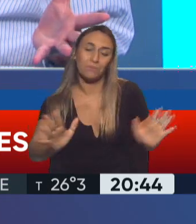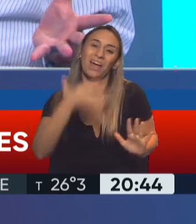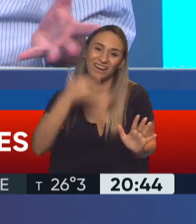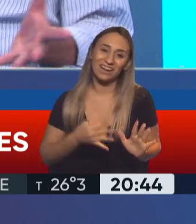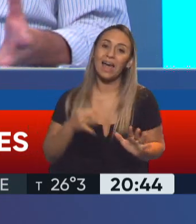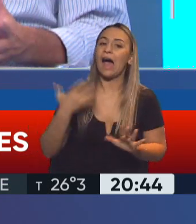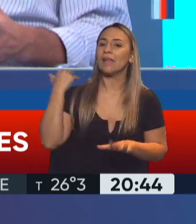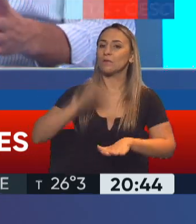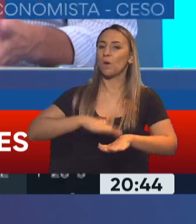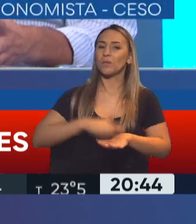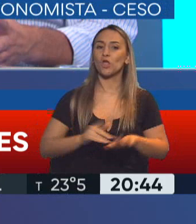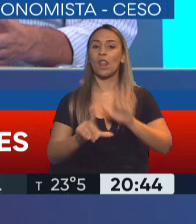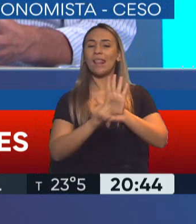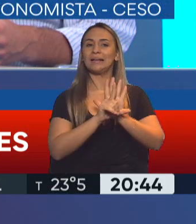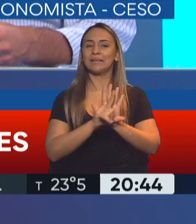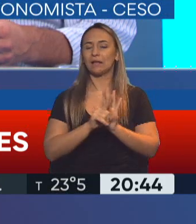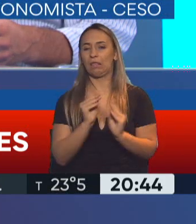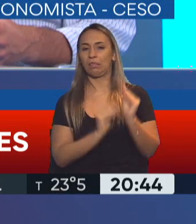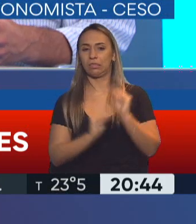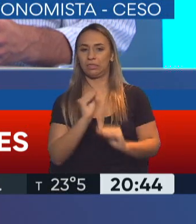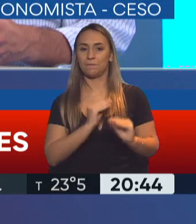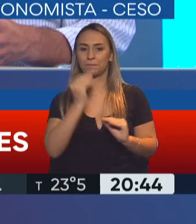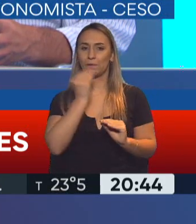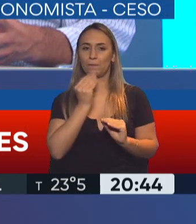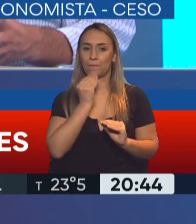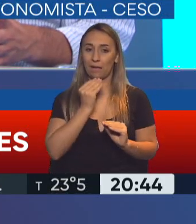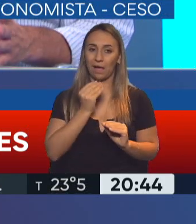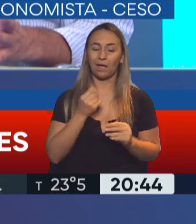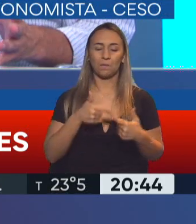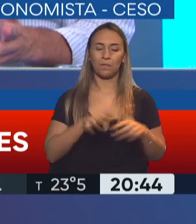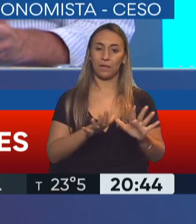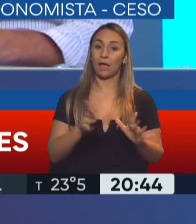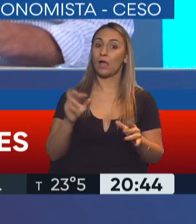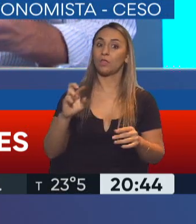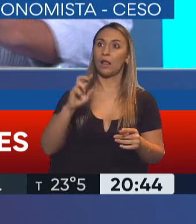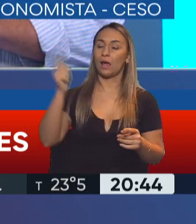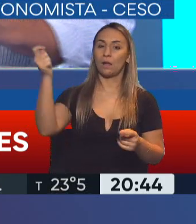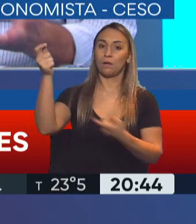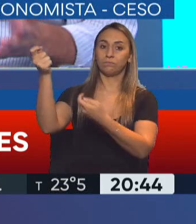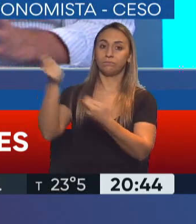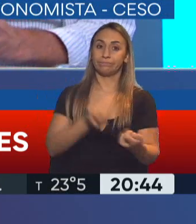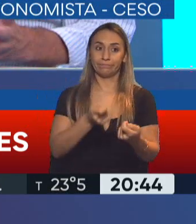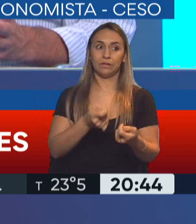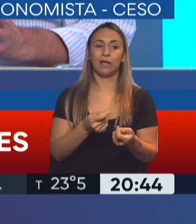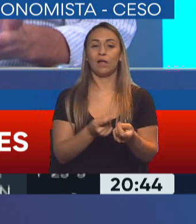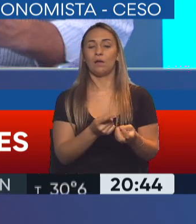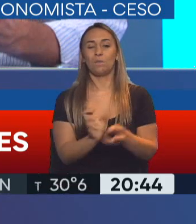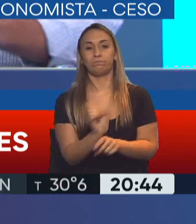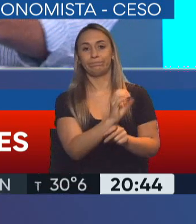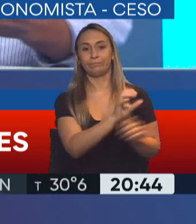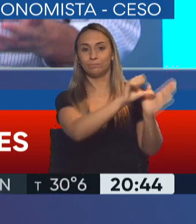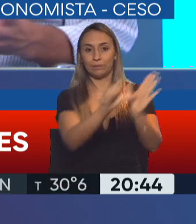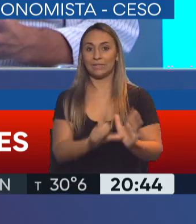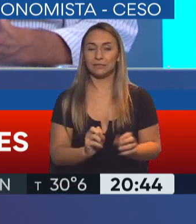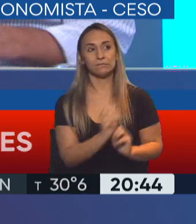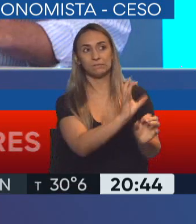maniobras en su momento no es difícil pero sí que también haya medidas de orden global que empiecen a atender sobre